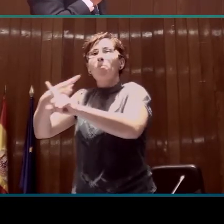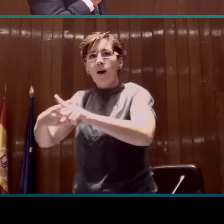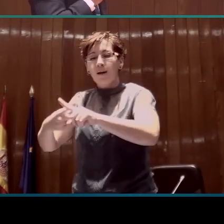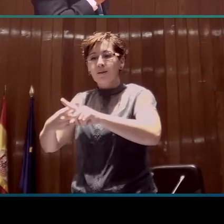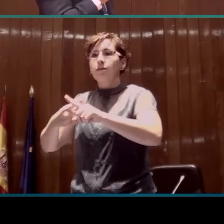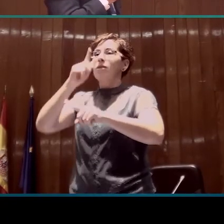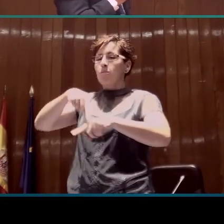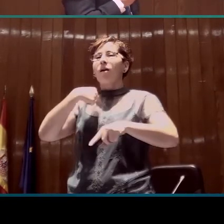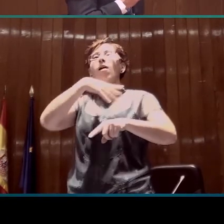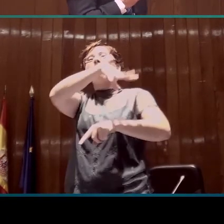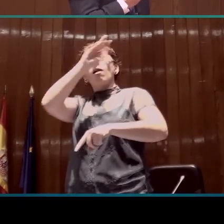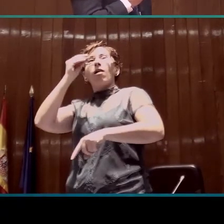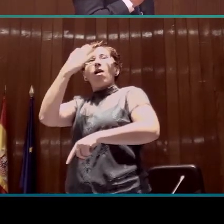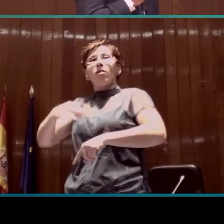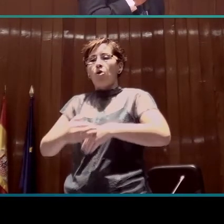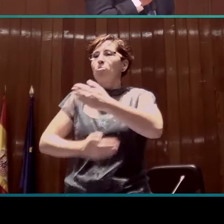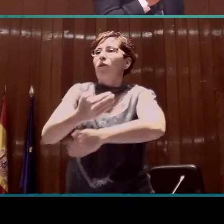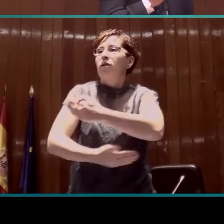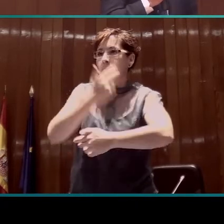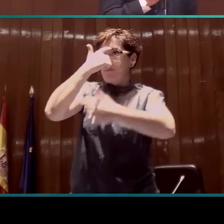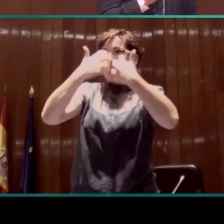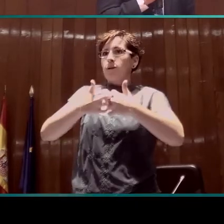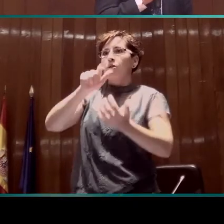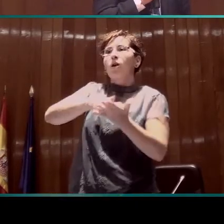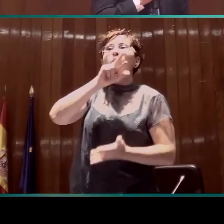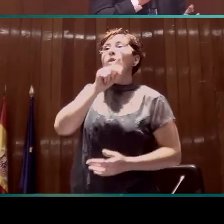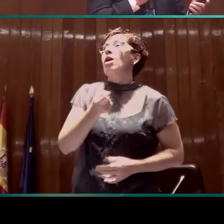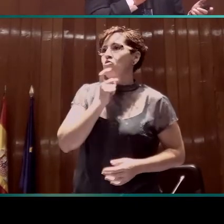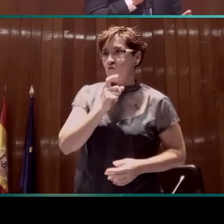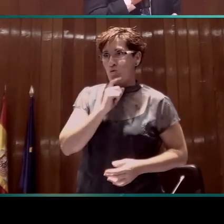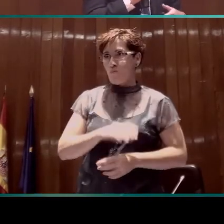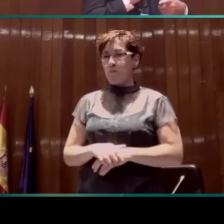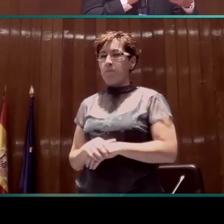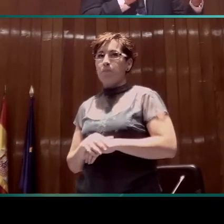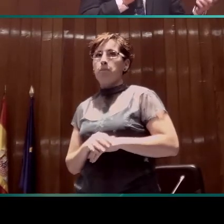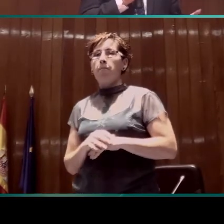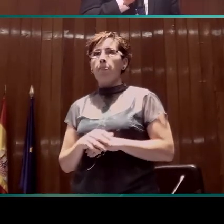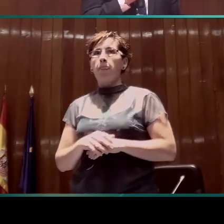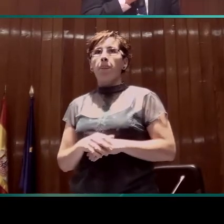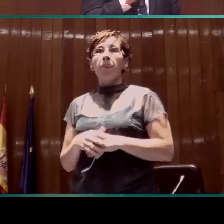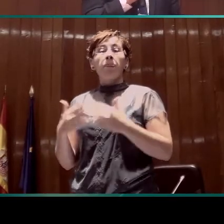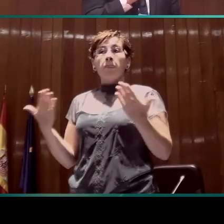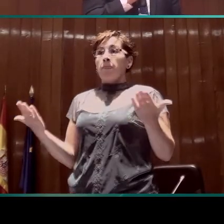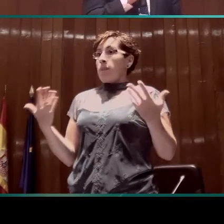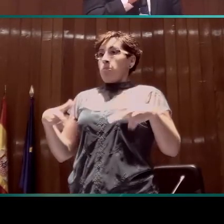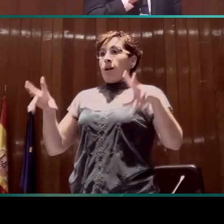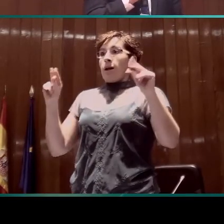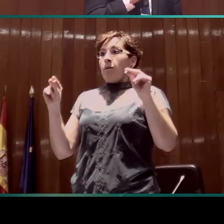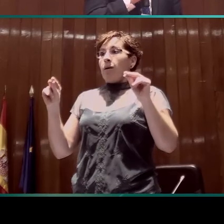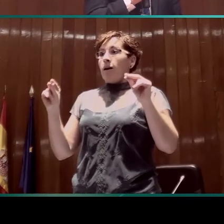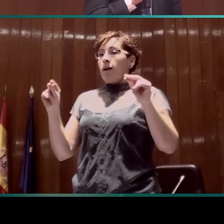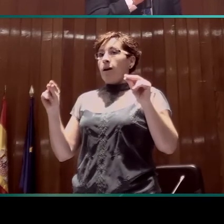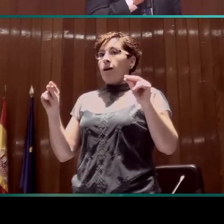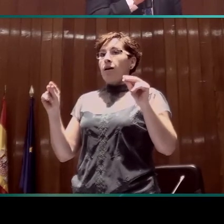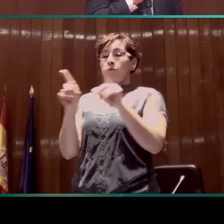lenguas orales. Bien, para acabar, yo creo que este viaje que hemos hecho por